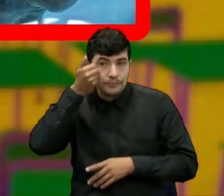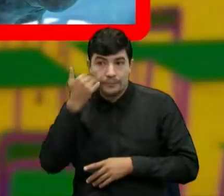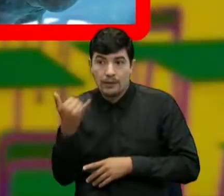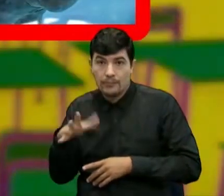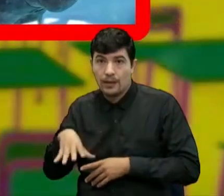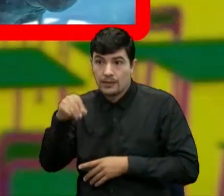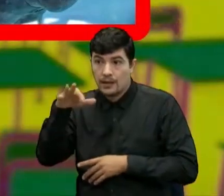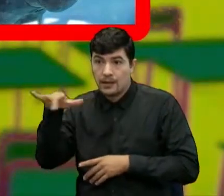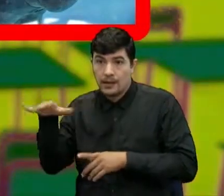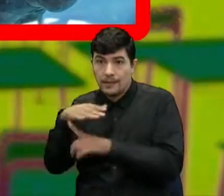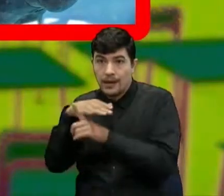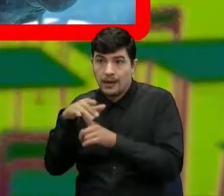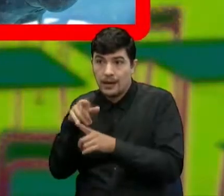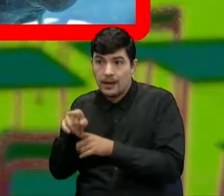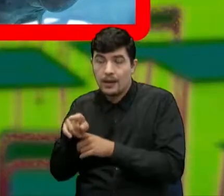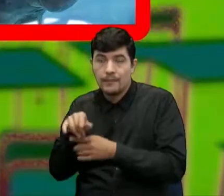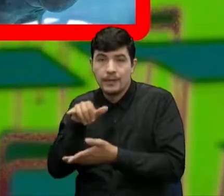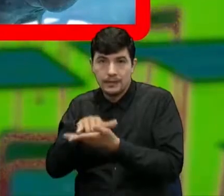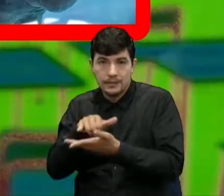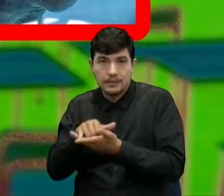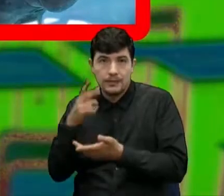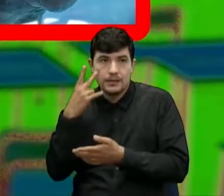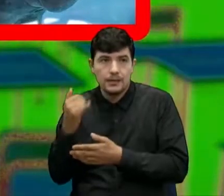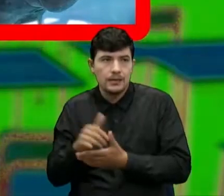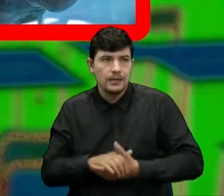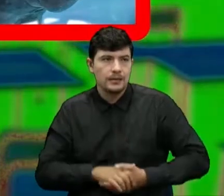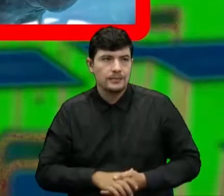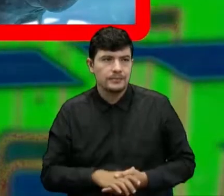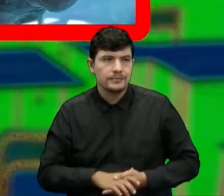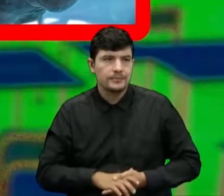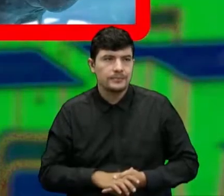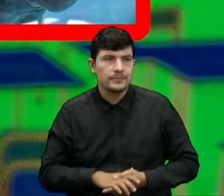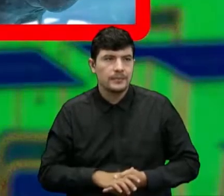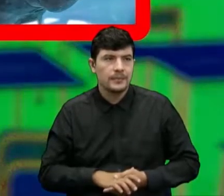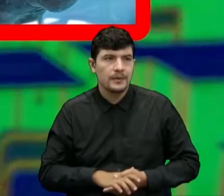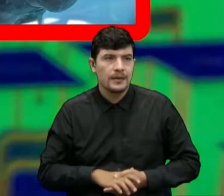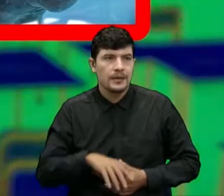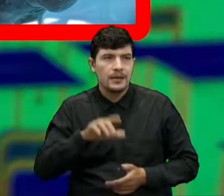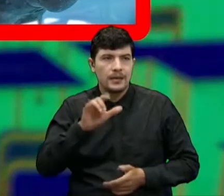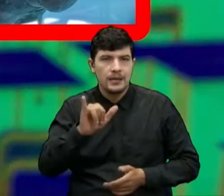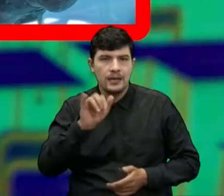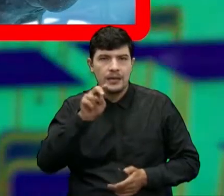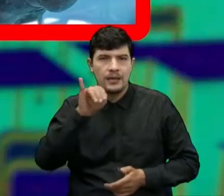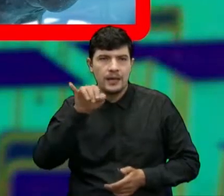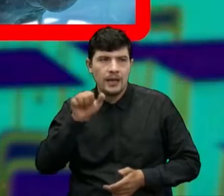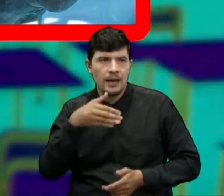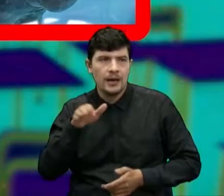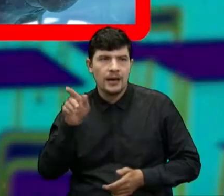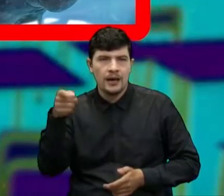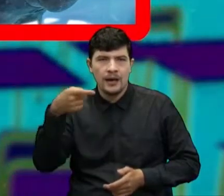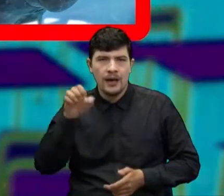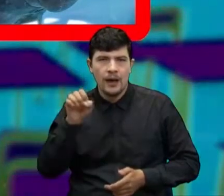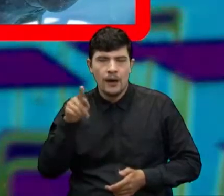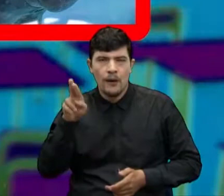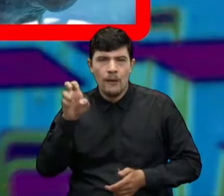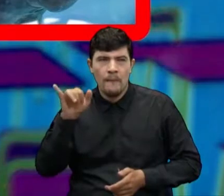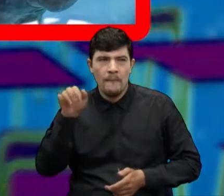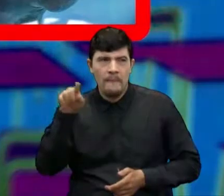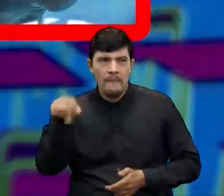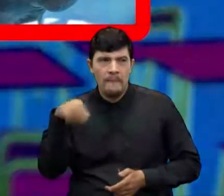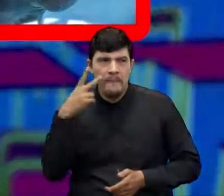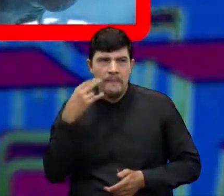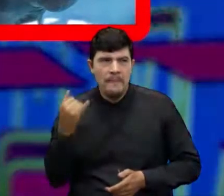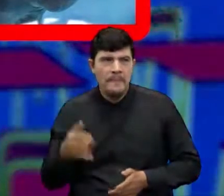está Muy bien ¿Cómo es su nombre científico? Inia Geofren Geofrensis Inia Geofrensis Yo voy deletrar S